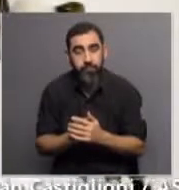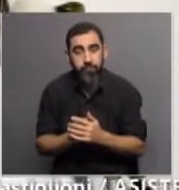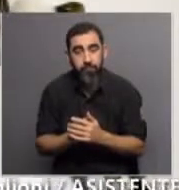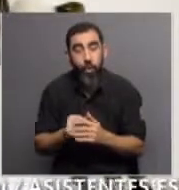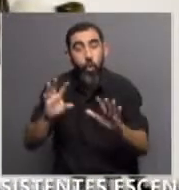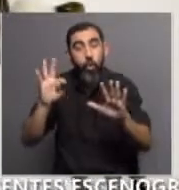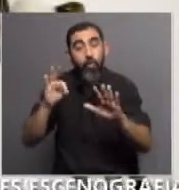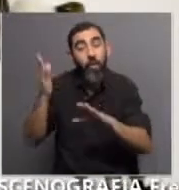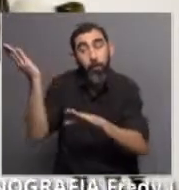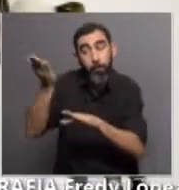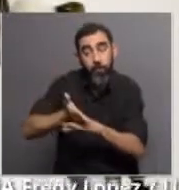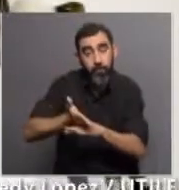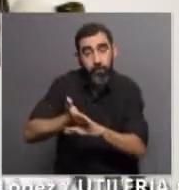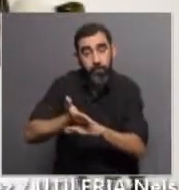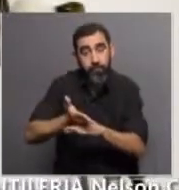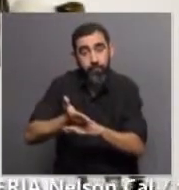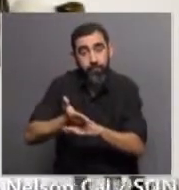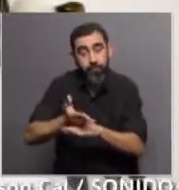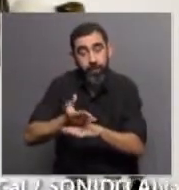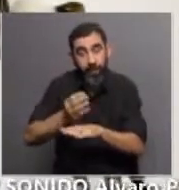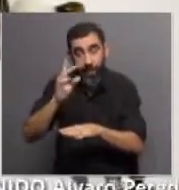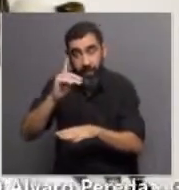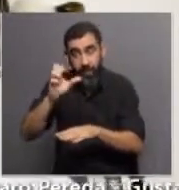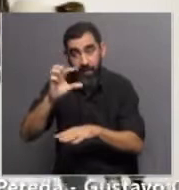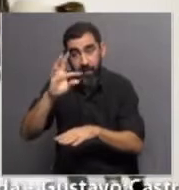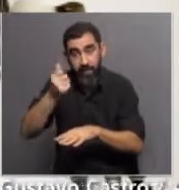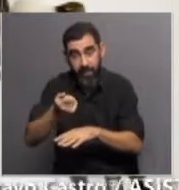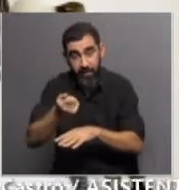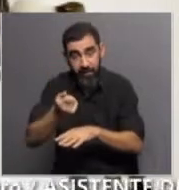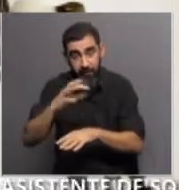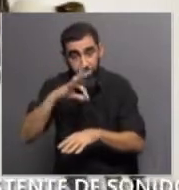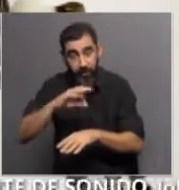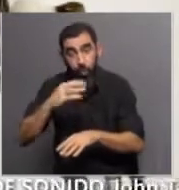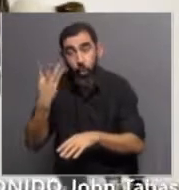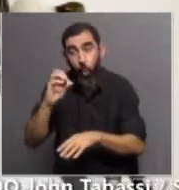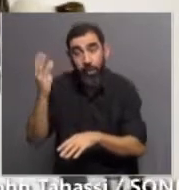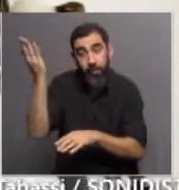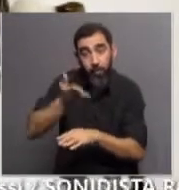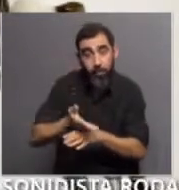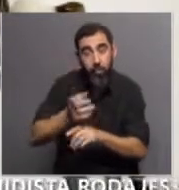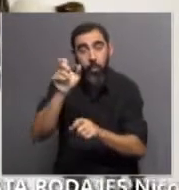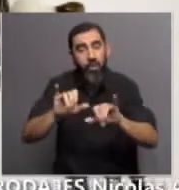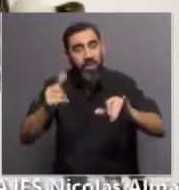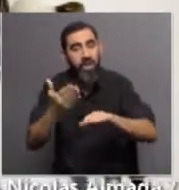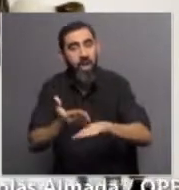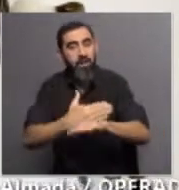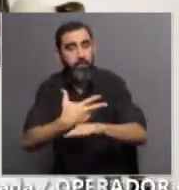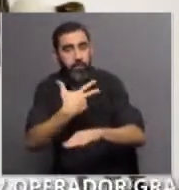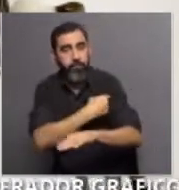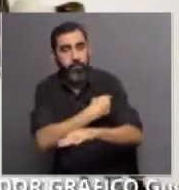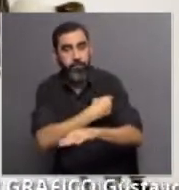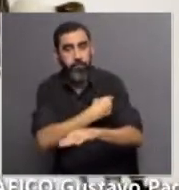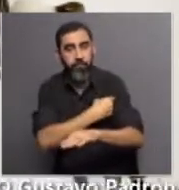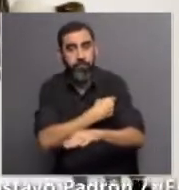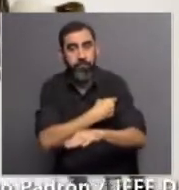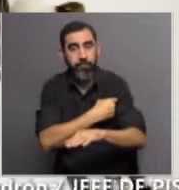el 90% es de la variante Delta y el 40% de ellos eran en población que estaba previamente vacunada. Lo